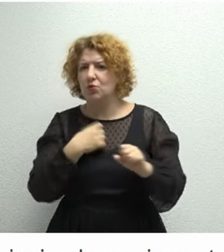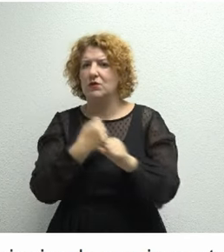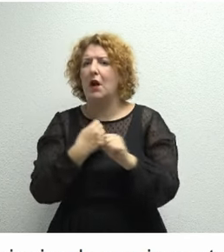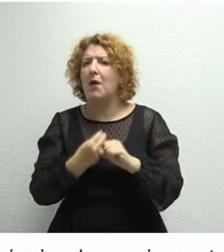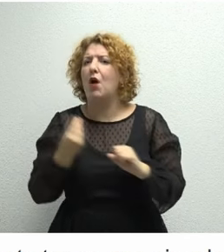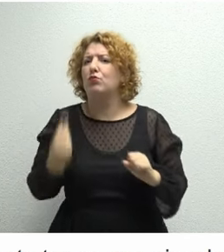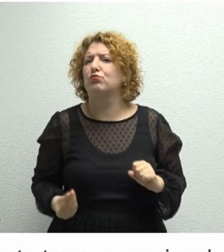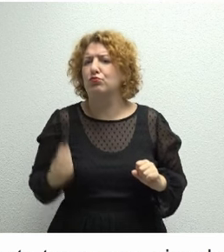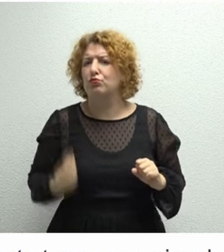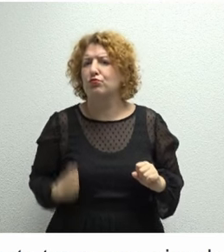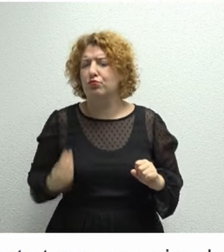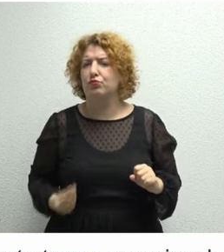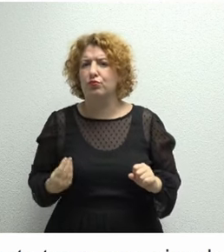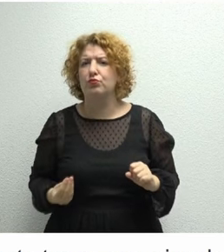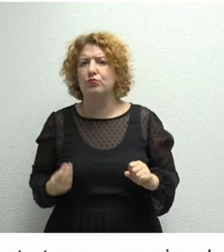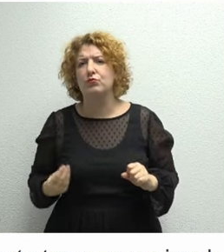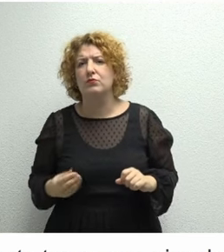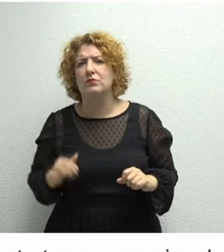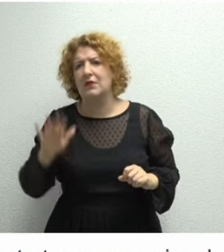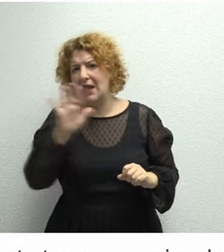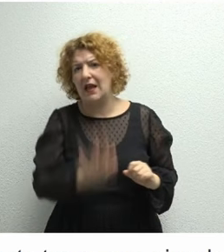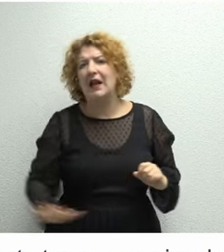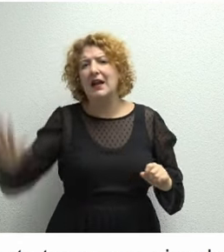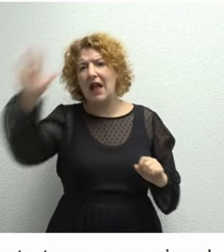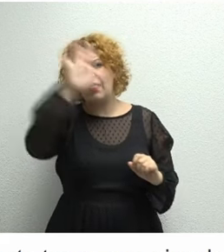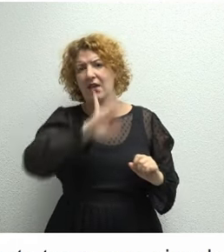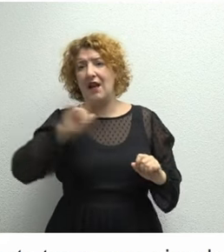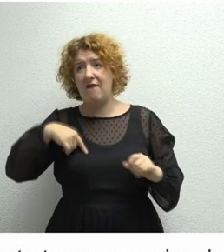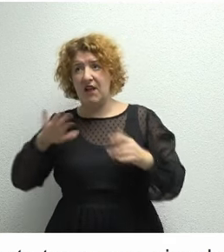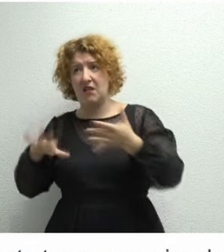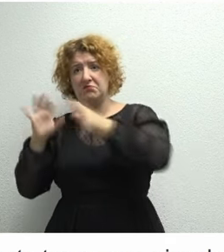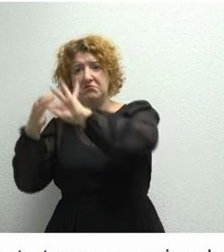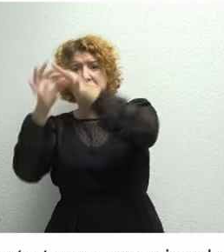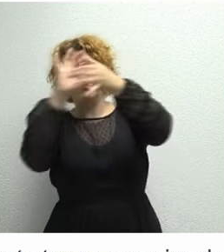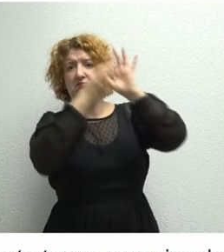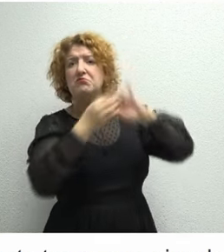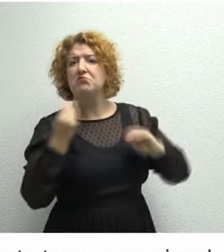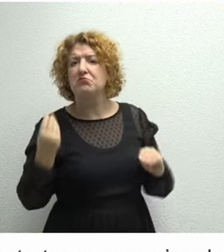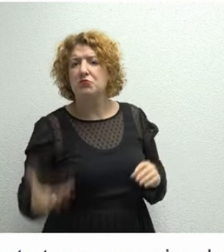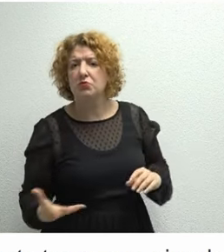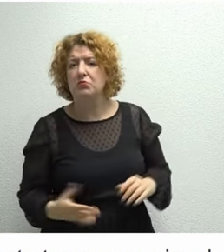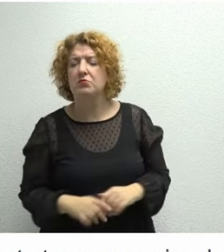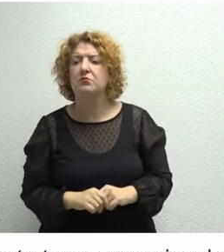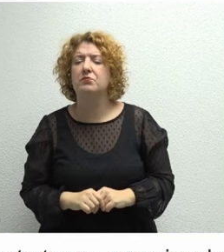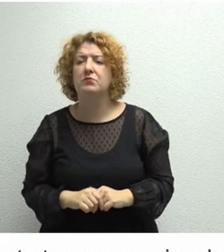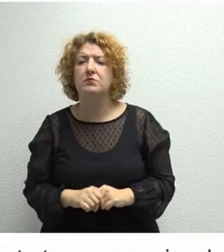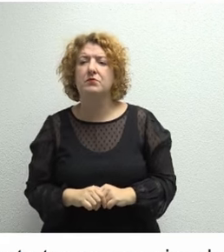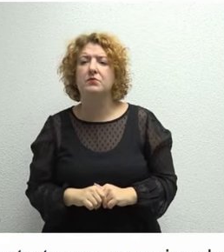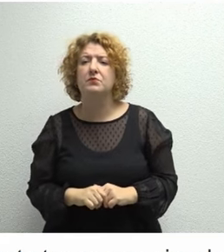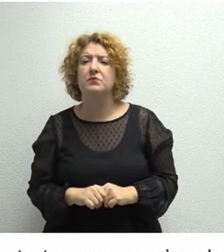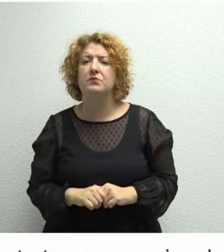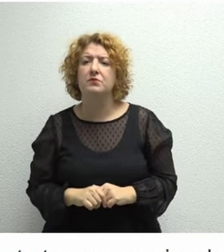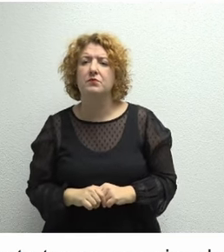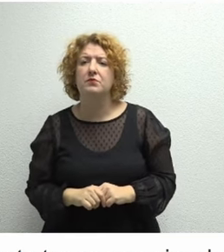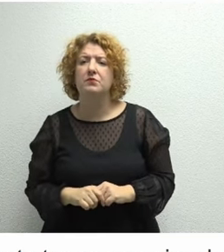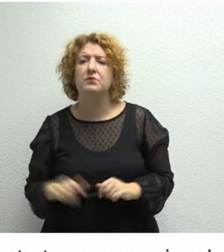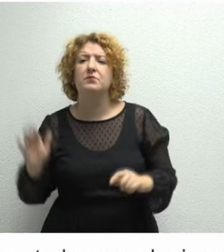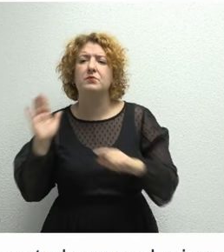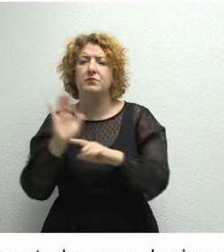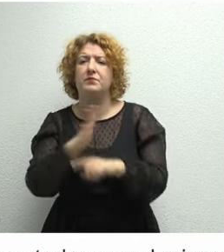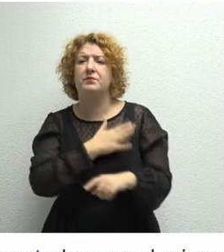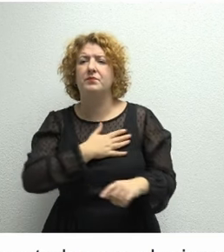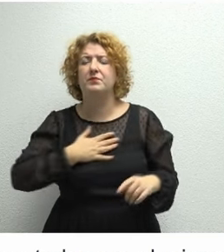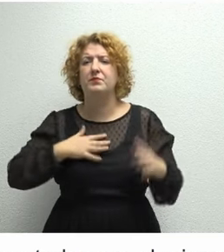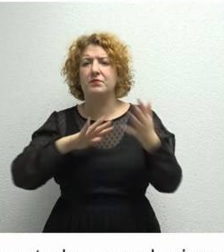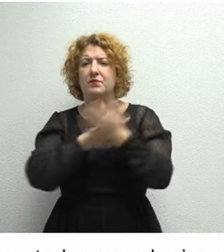trabajo a a nivel a nivel nacional y que la conexión entre nosotros está siendo potente ahora para empezar la presentación yo quería